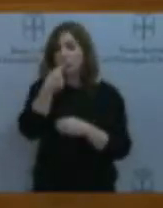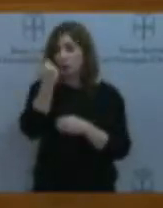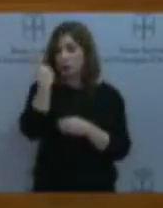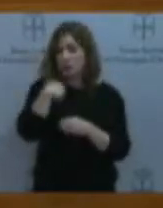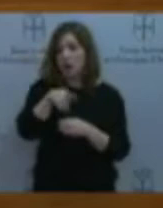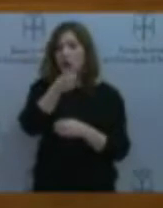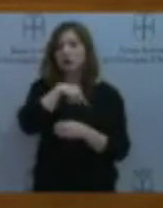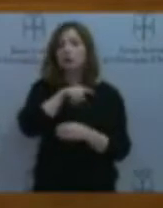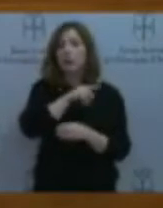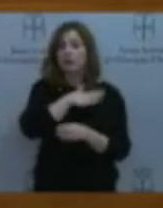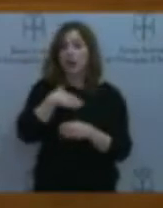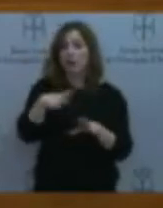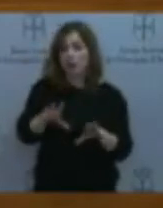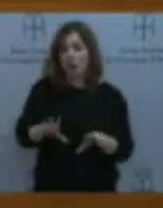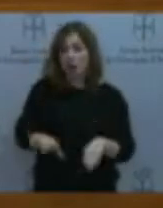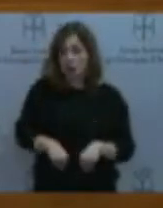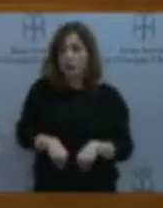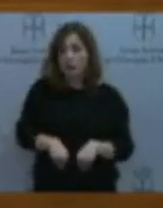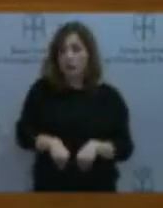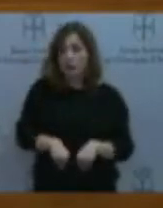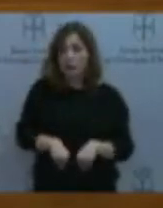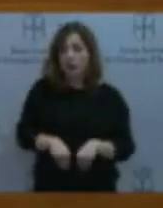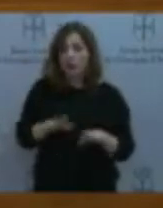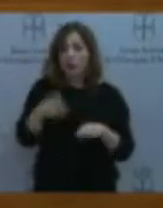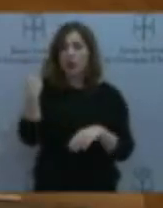estamos dispuestos a aceptarlo. El coste nos preocupa más.